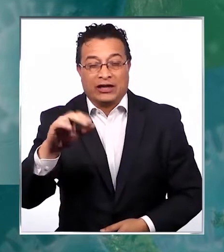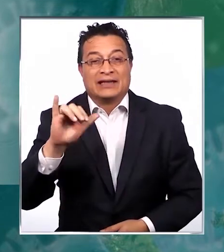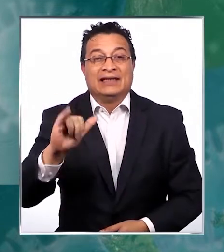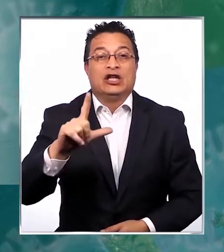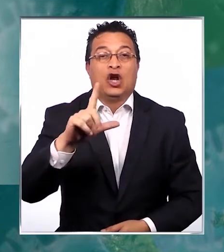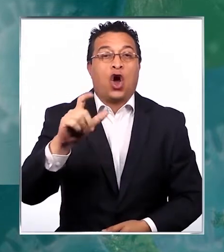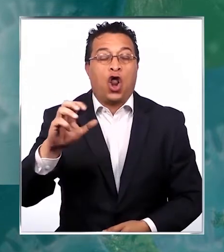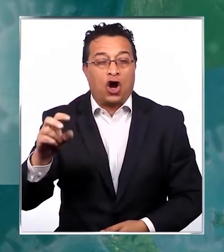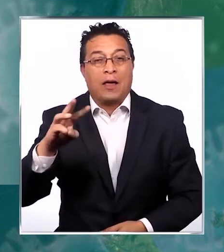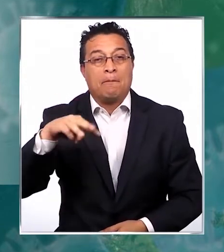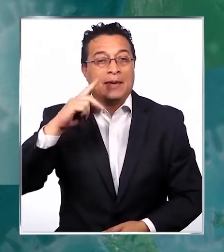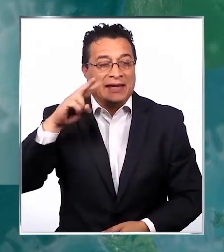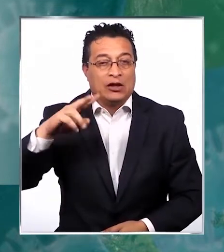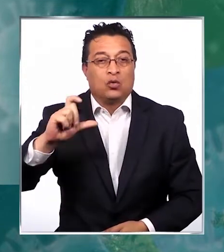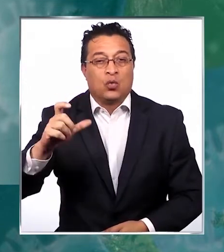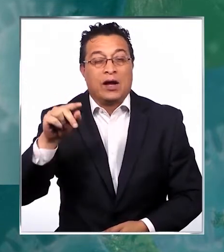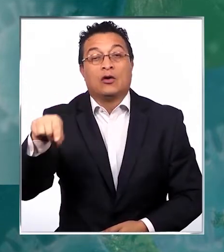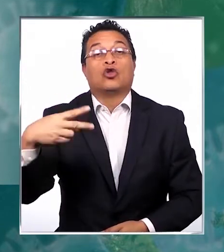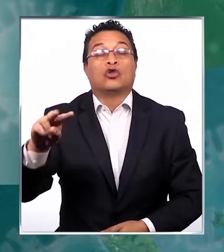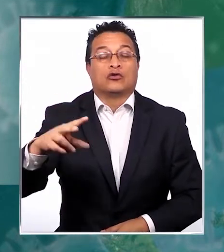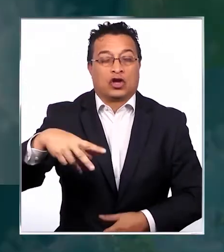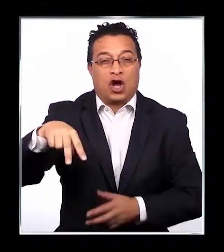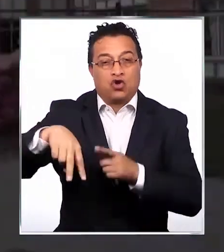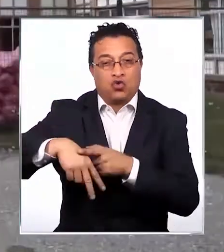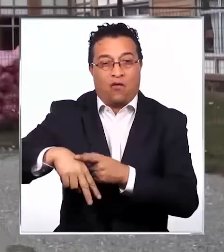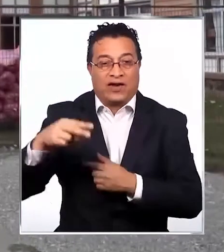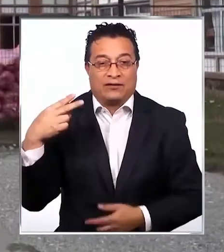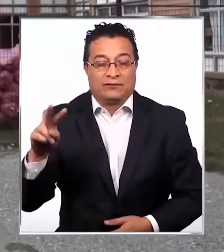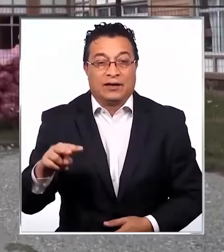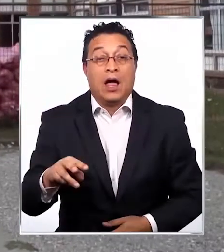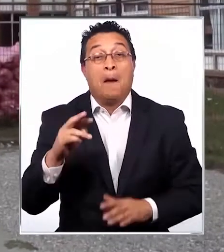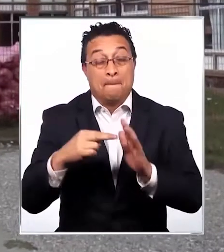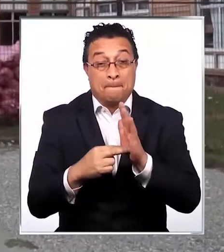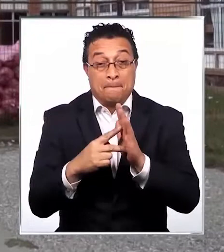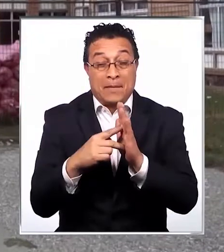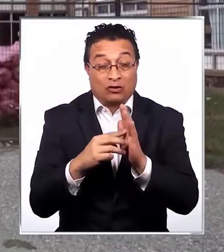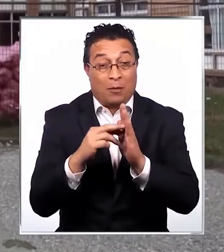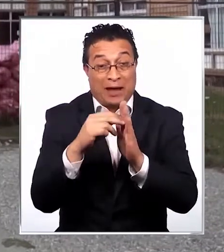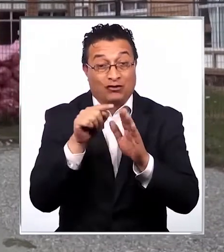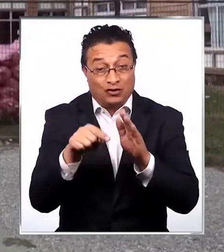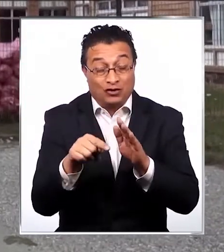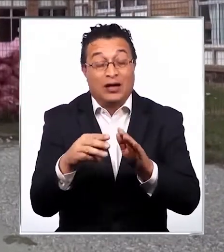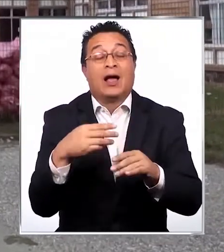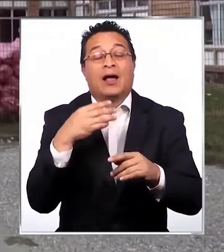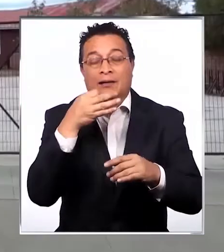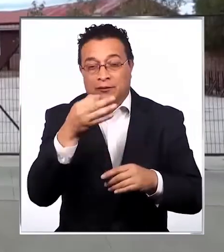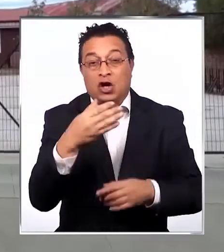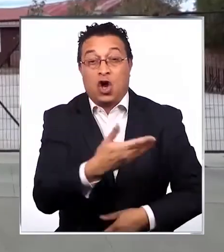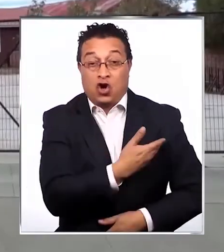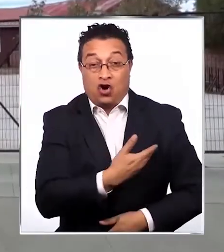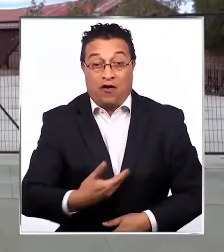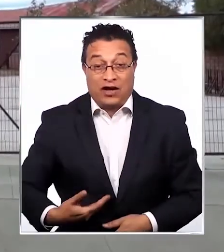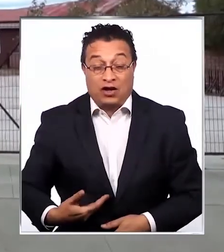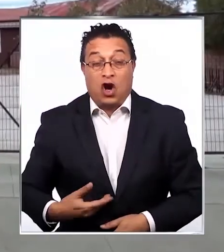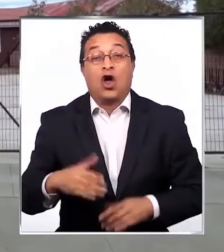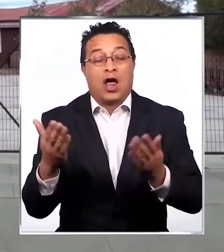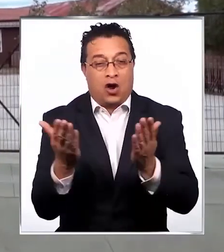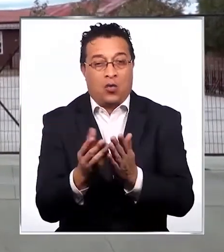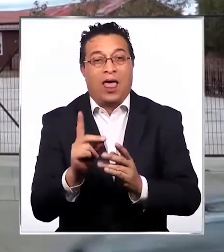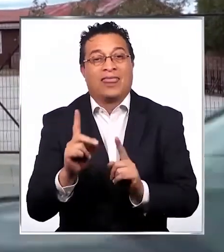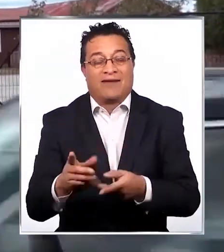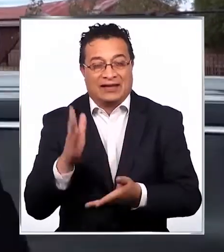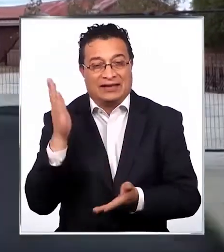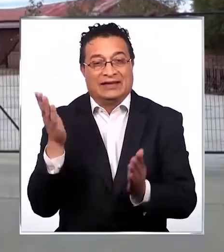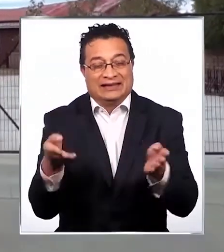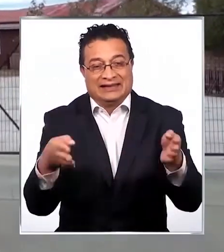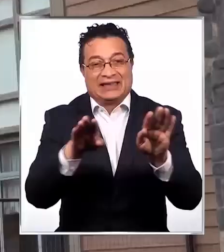y Lolol y Ningüe, en la región de Ñuble. De acuerdo al plan paso a paso establecido por el propio gobierno, los colegios deben cerrar